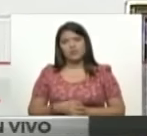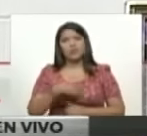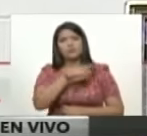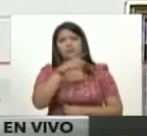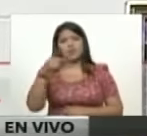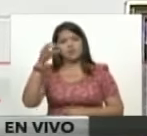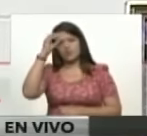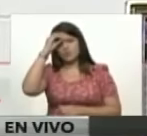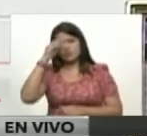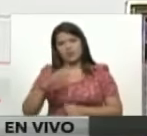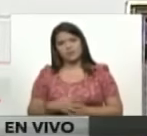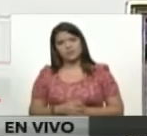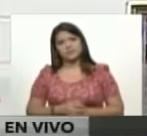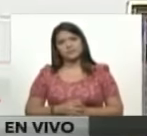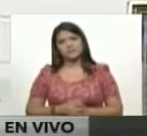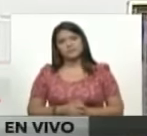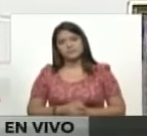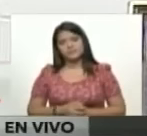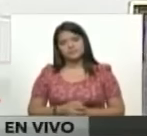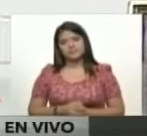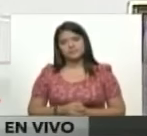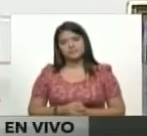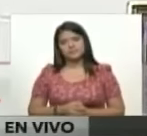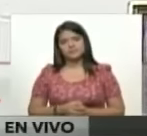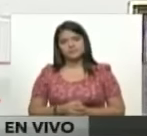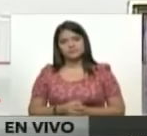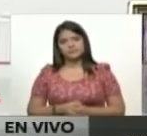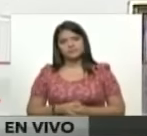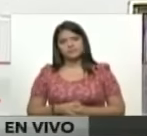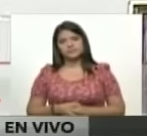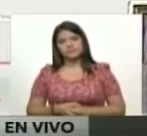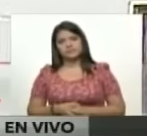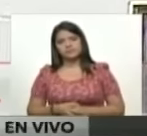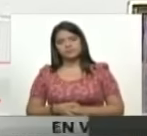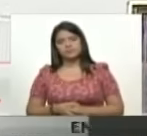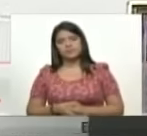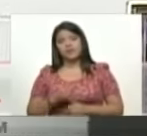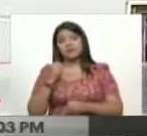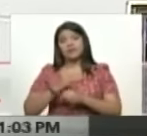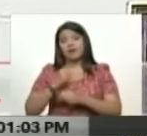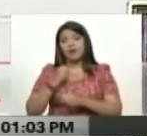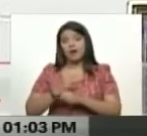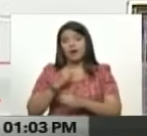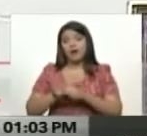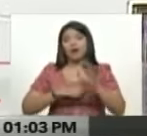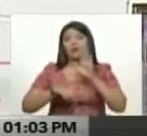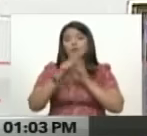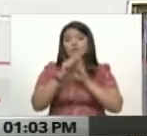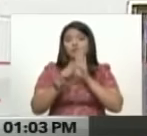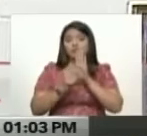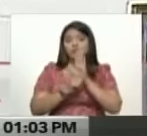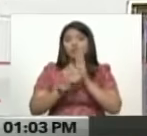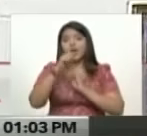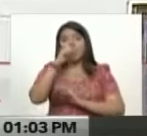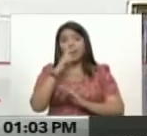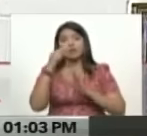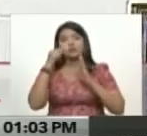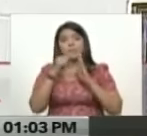saben, el hecho de gobernar con la Constitución del año